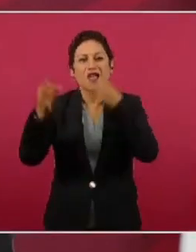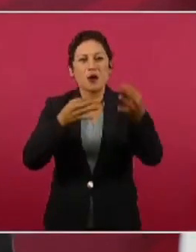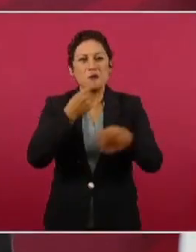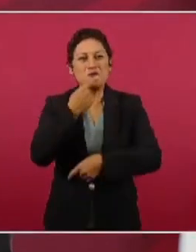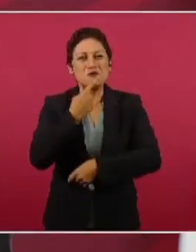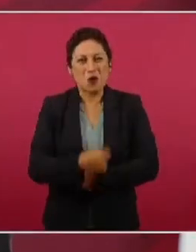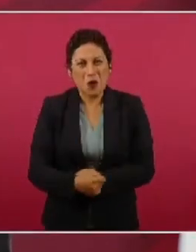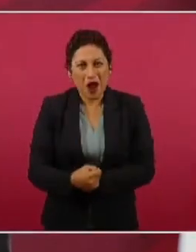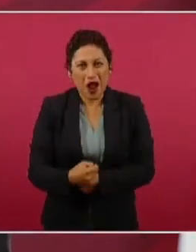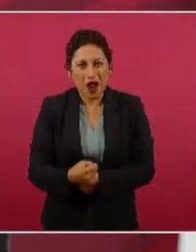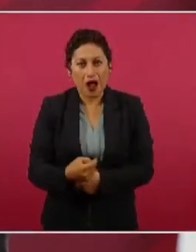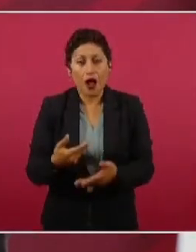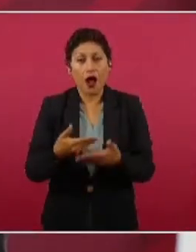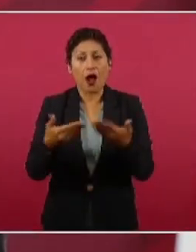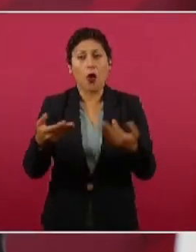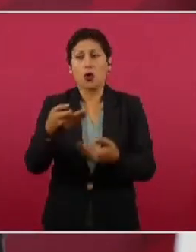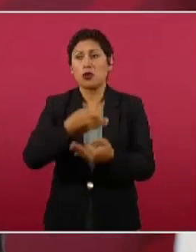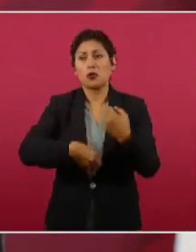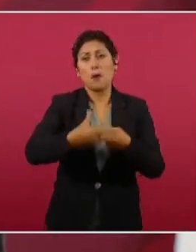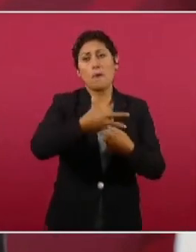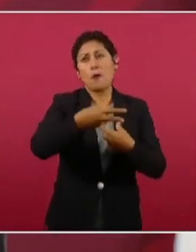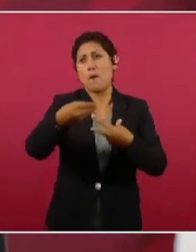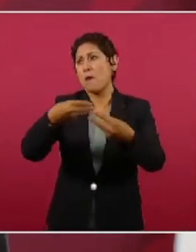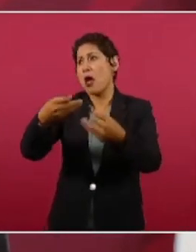se generalizó.